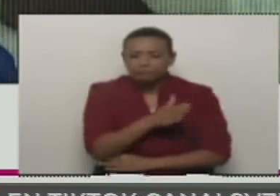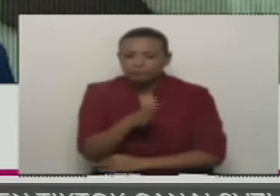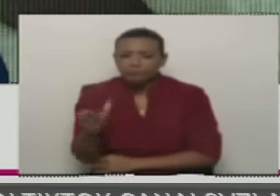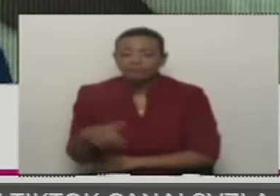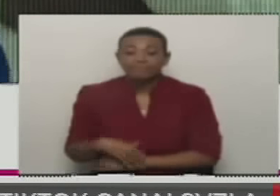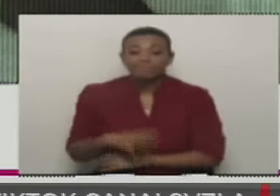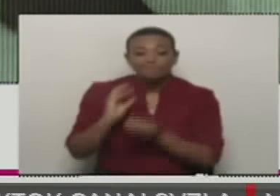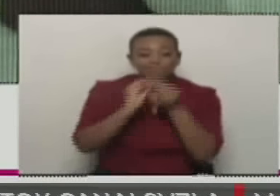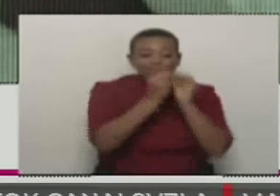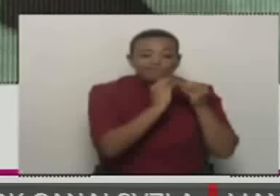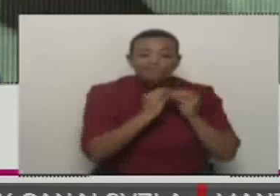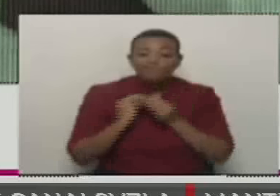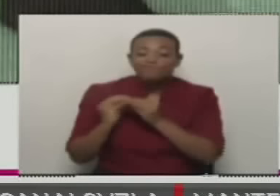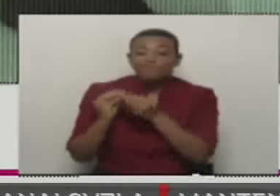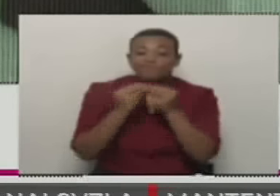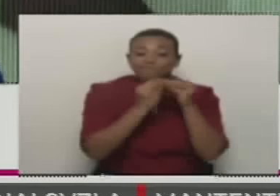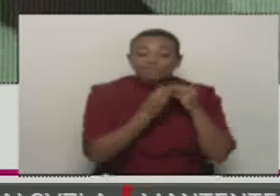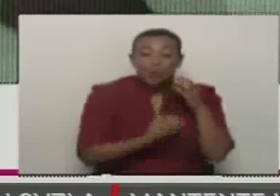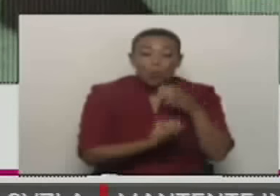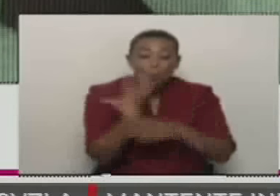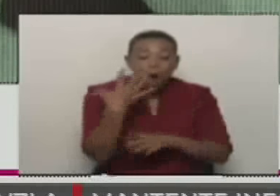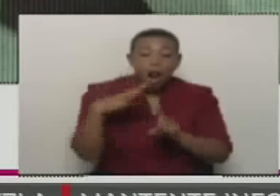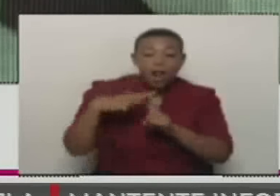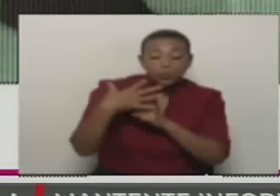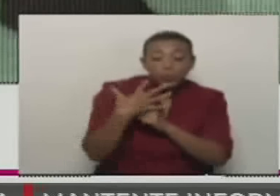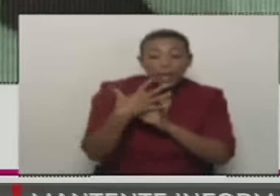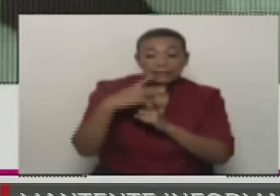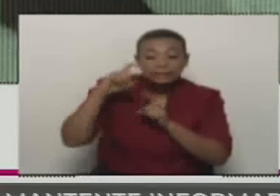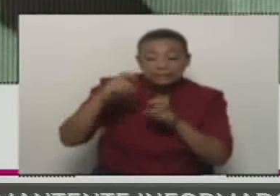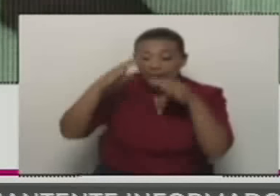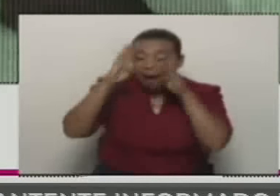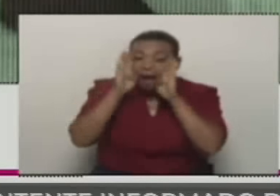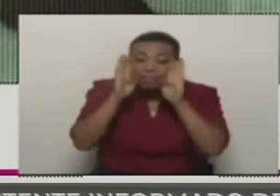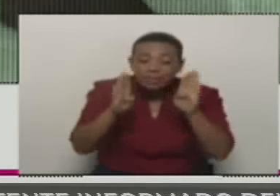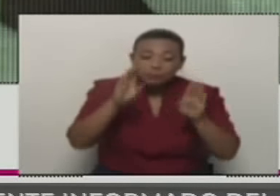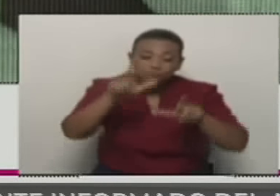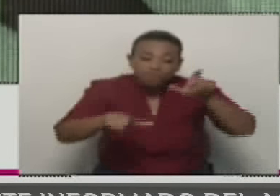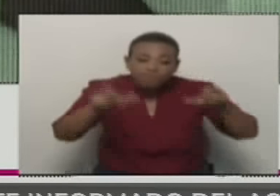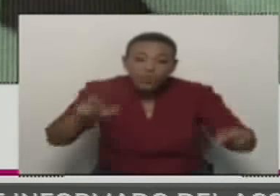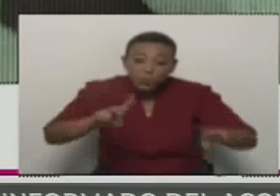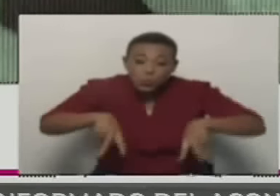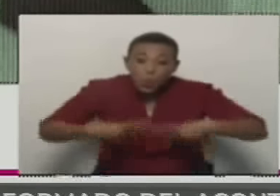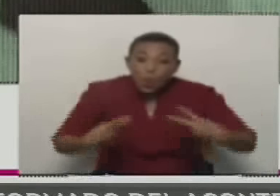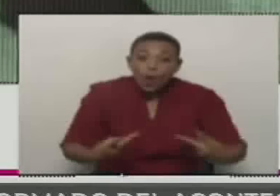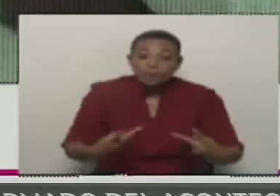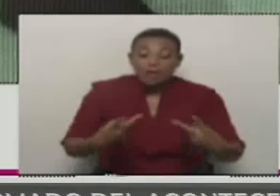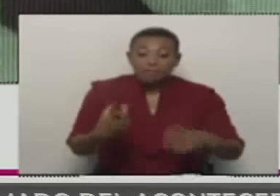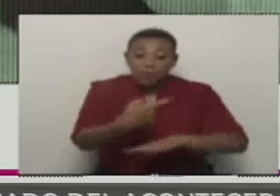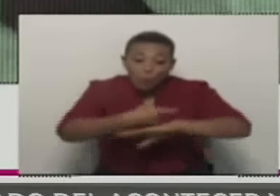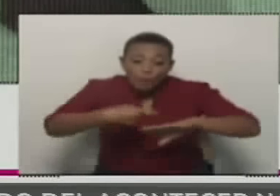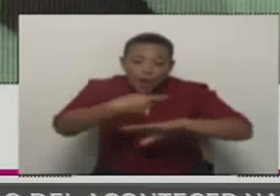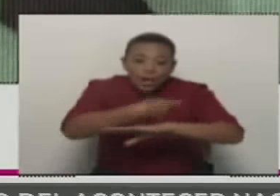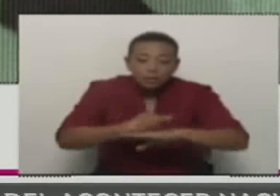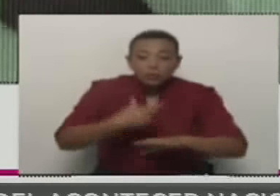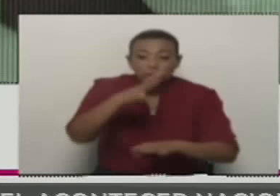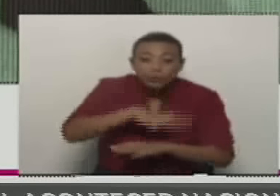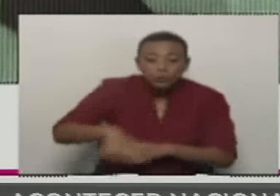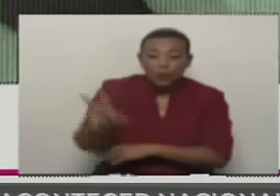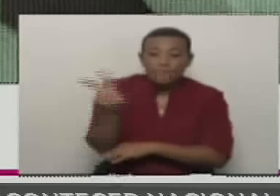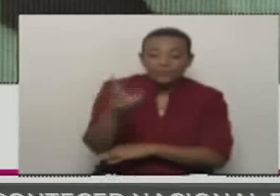Armando todas las condiciones y creando todas las condiciones para la nueva etapa en la que ya entró Venezuela.